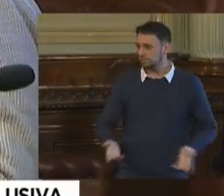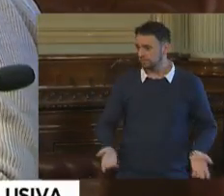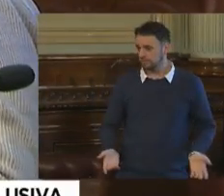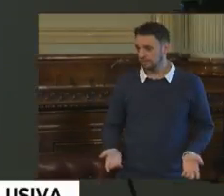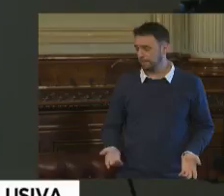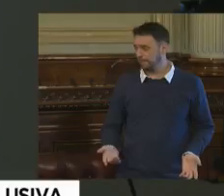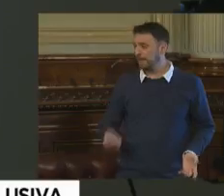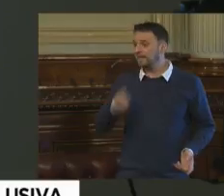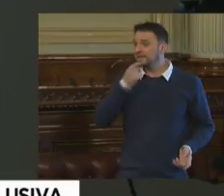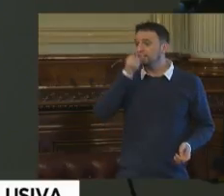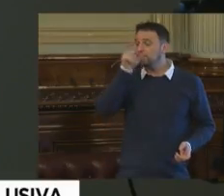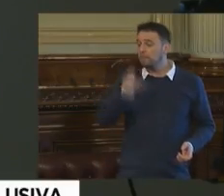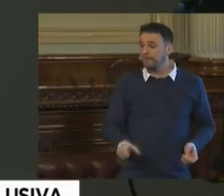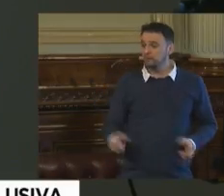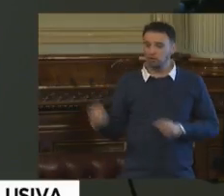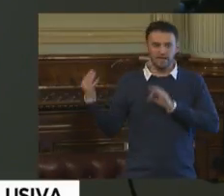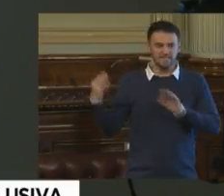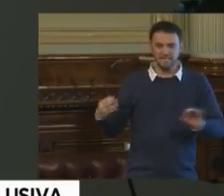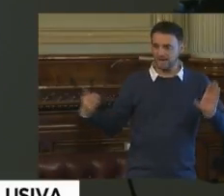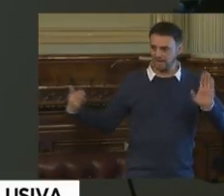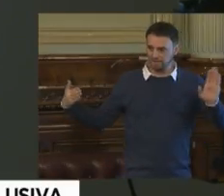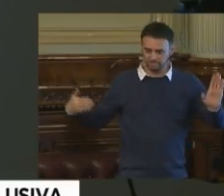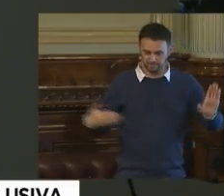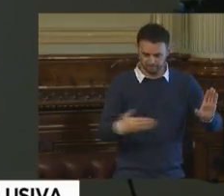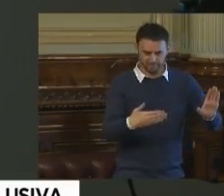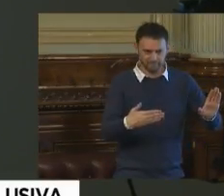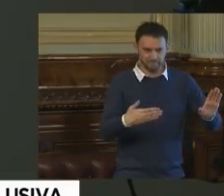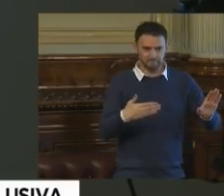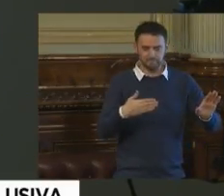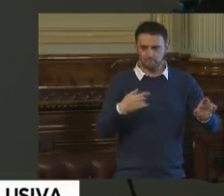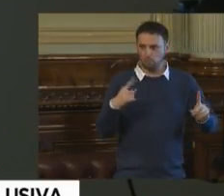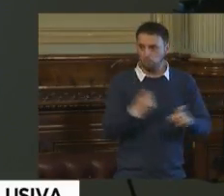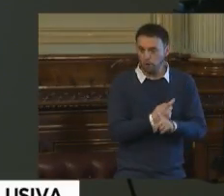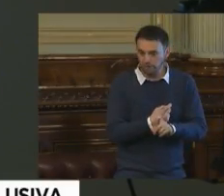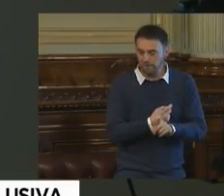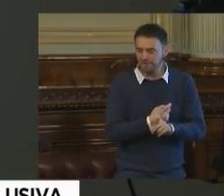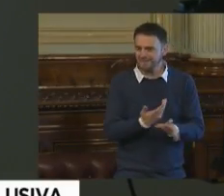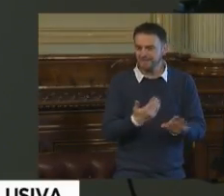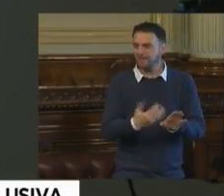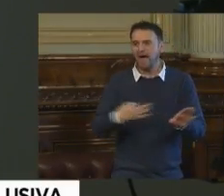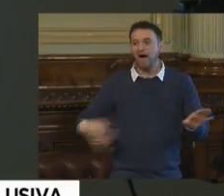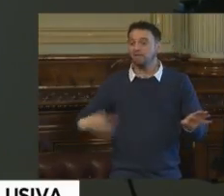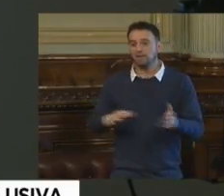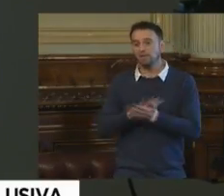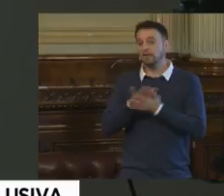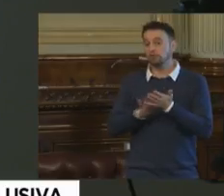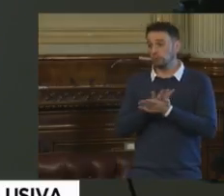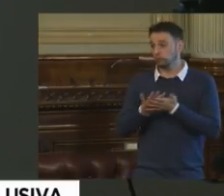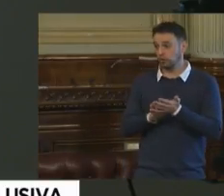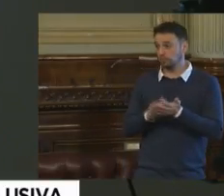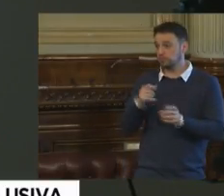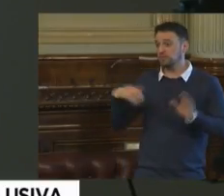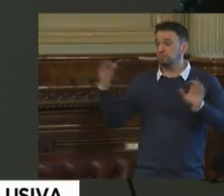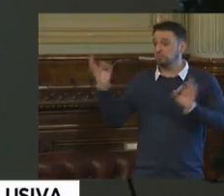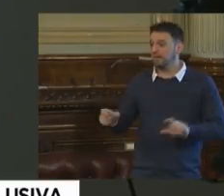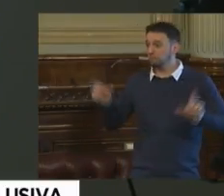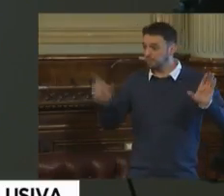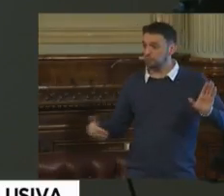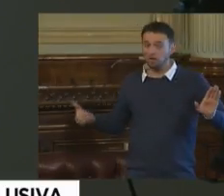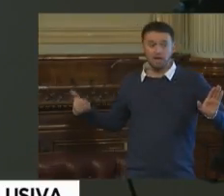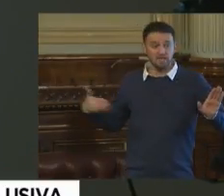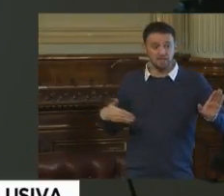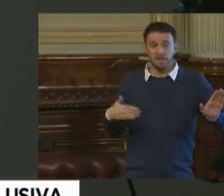y tiene que estar antes de que la persona haga uso de ella si lo tiene que pedir estamos vulnerando su dignidad porque el resto de las personas no pedimos